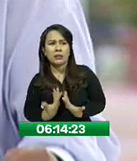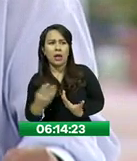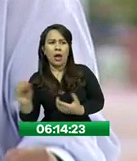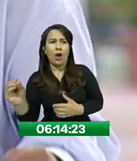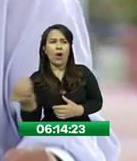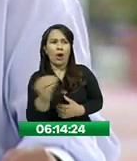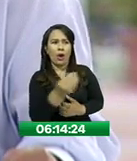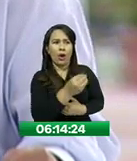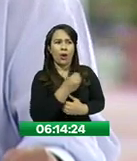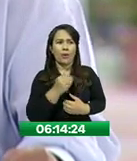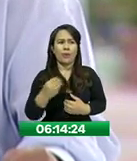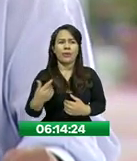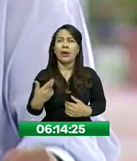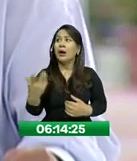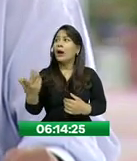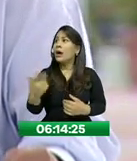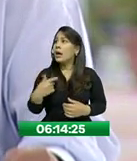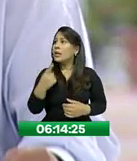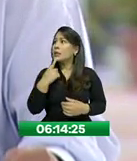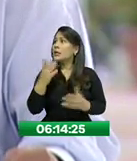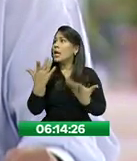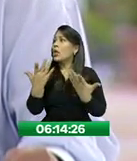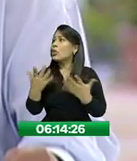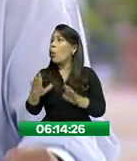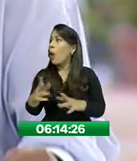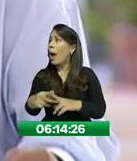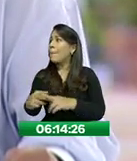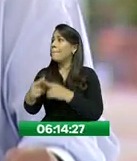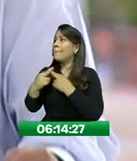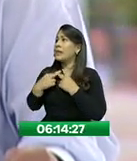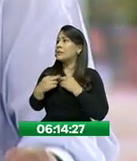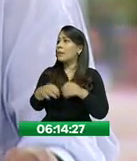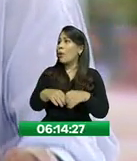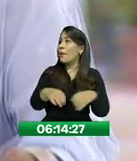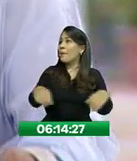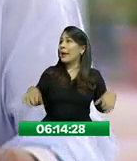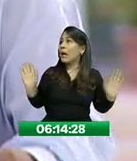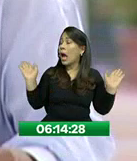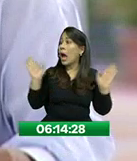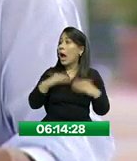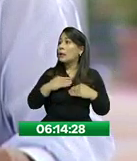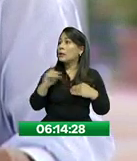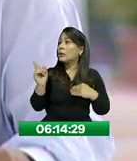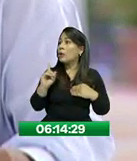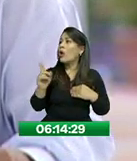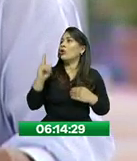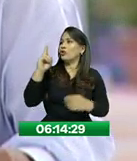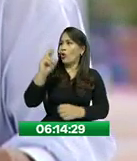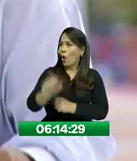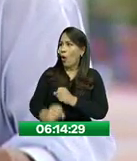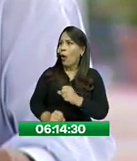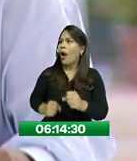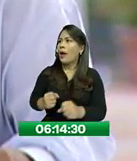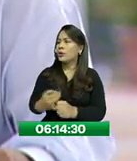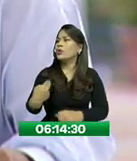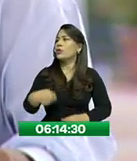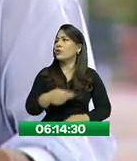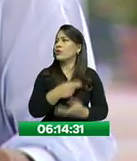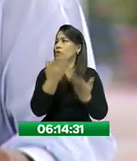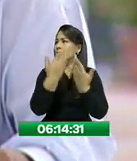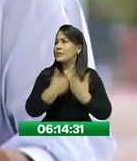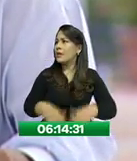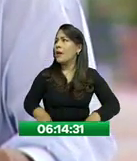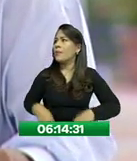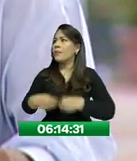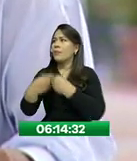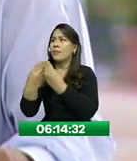jóvenes estudiantes, el momento en que se dice que ya no va a haber más becas. No es verdad que en 2 años de gestión hemos entregado